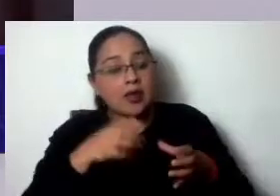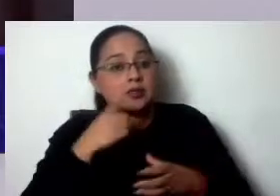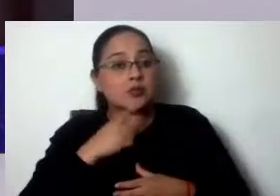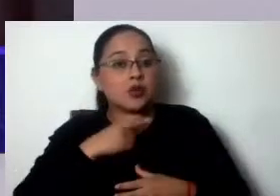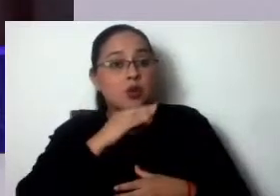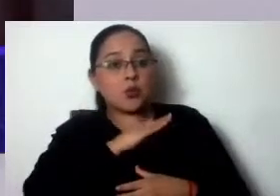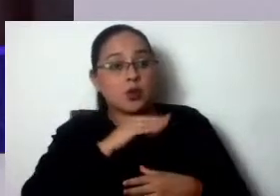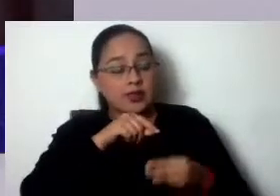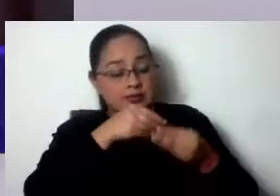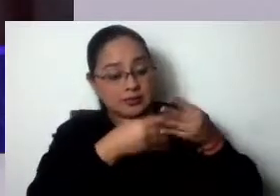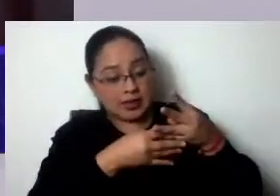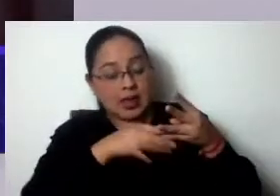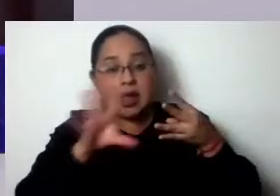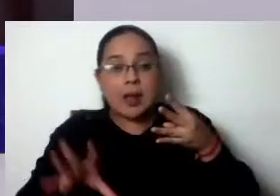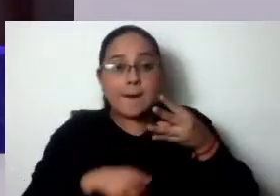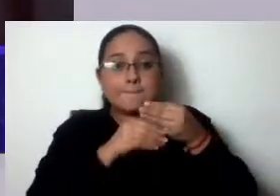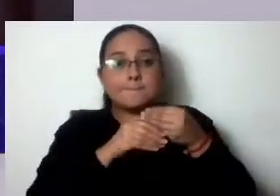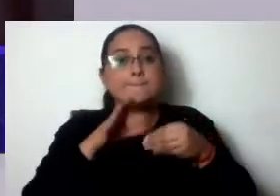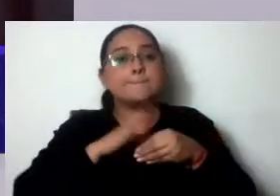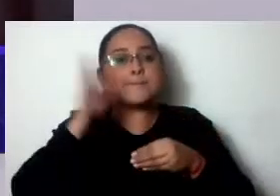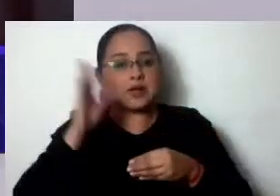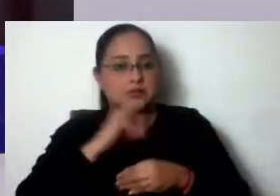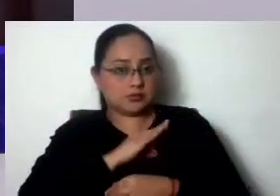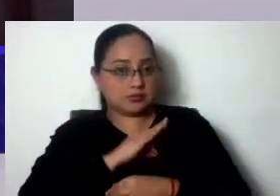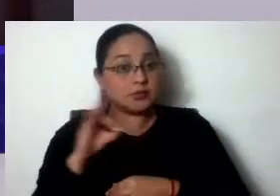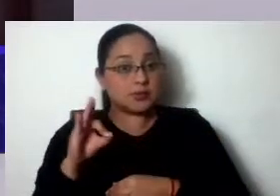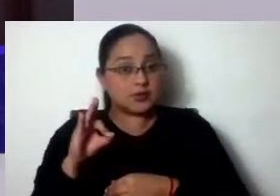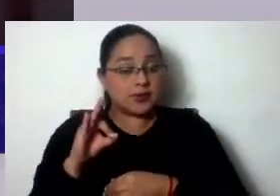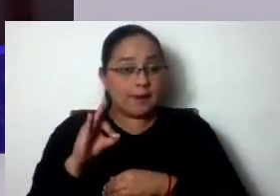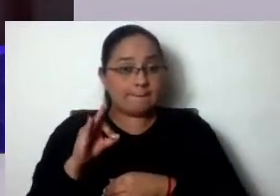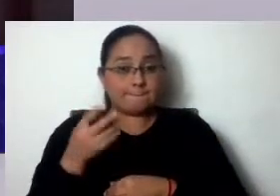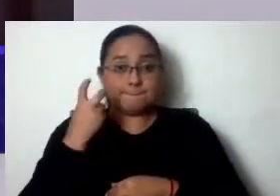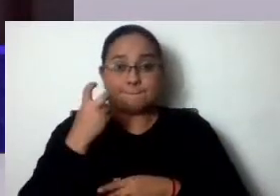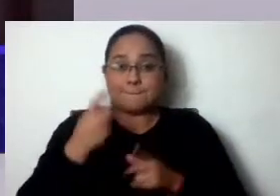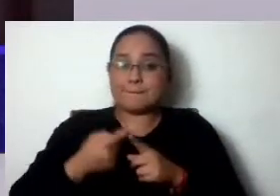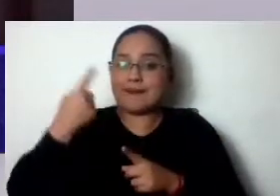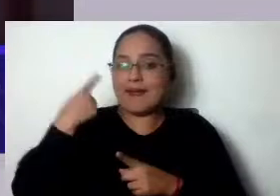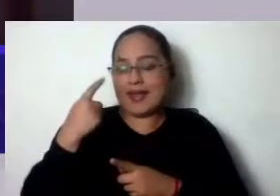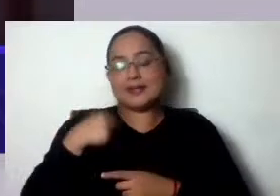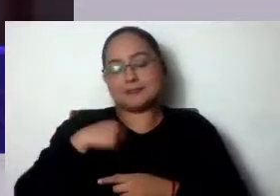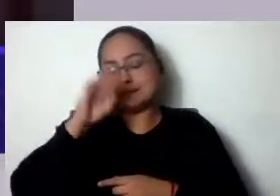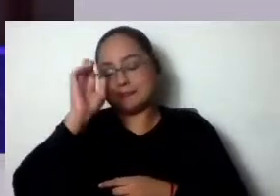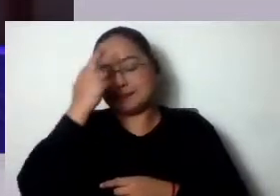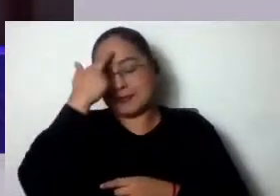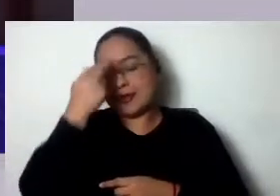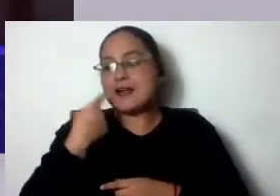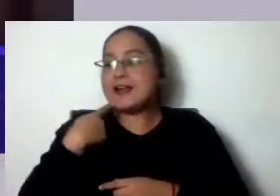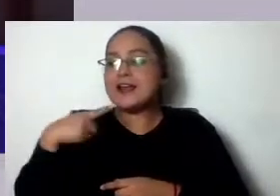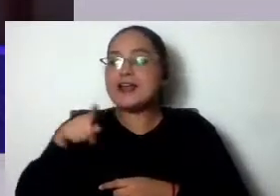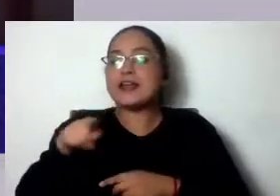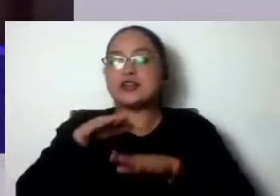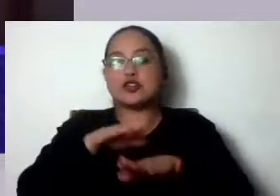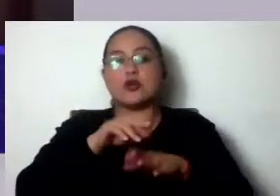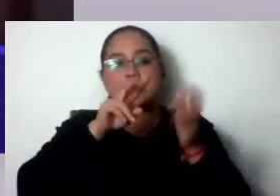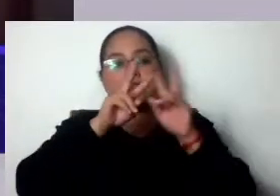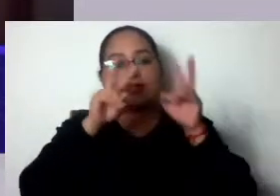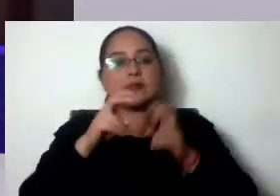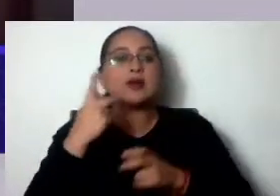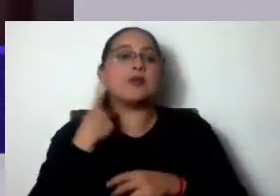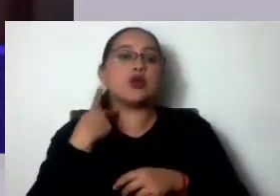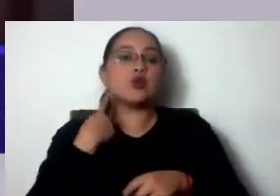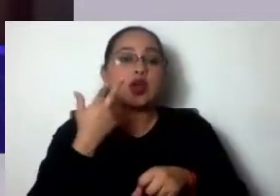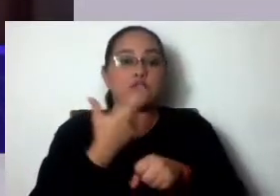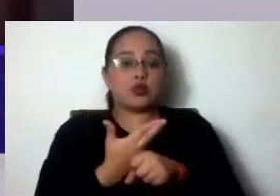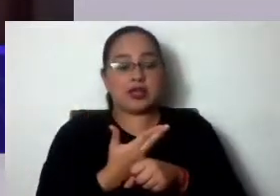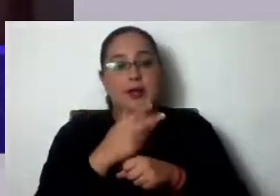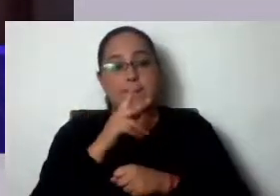los ya existentes en ese entonces recuerdo que la impugnación fue de lo que era la procuraduría general de la republica